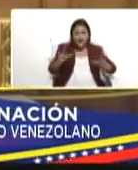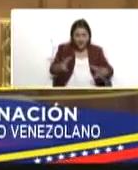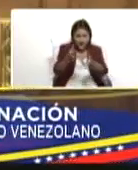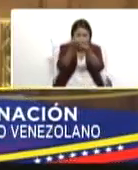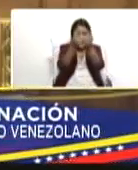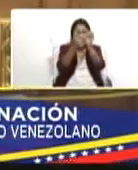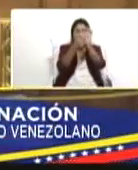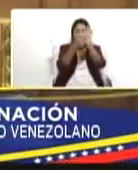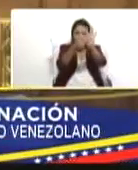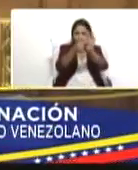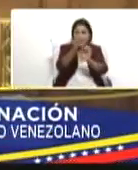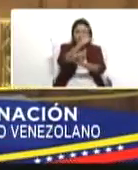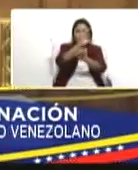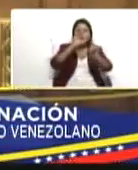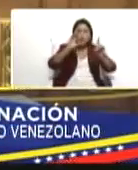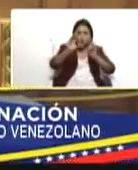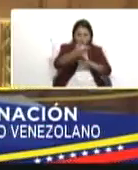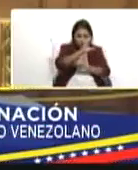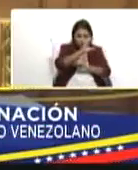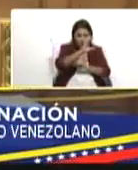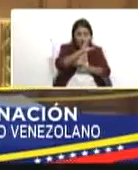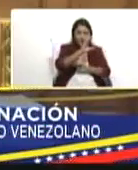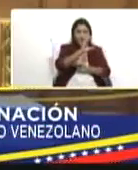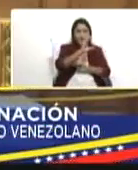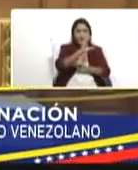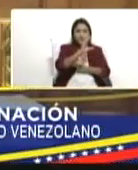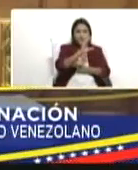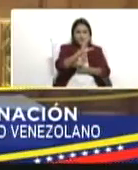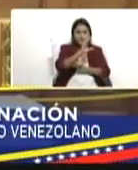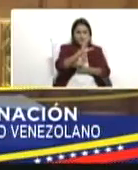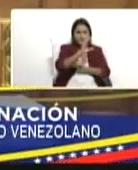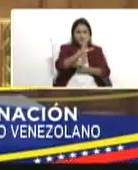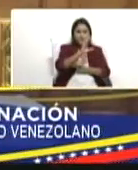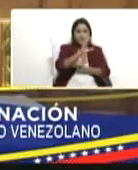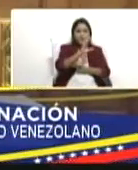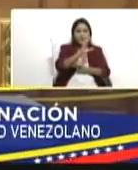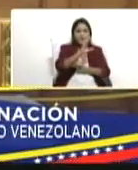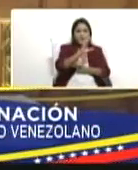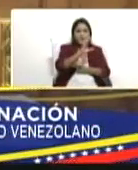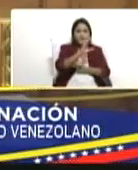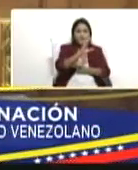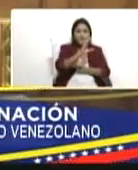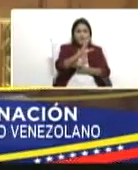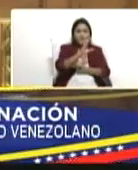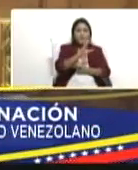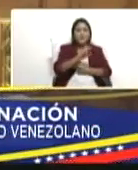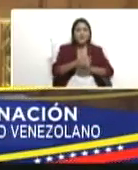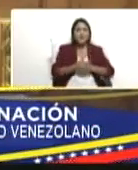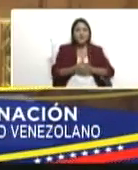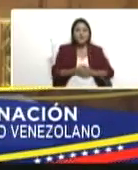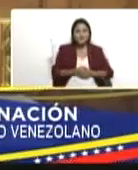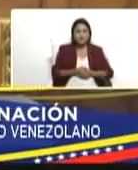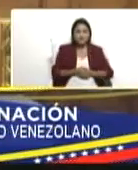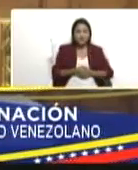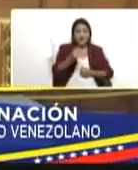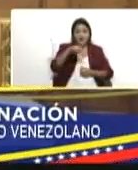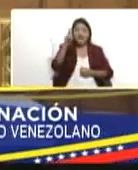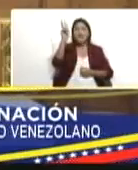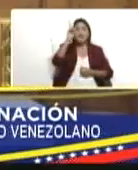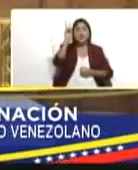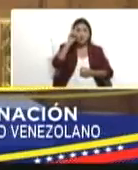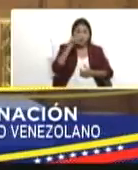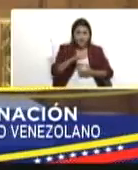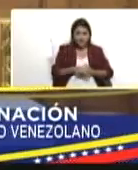cultura en la hermosa e inmensa diversidad cultural de nuestro país en